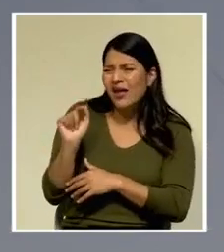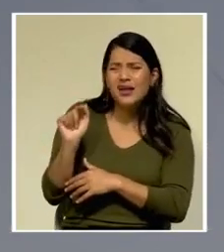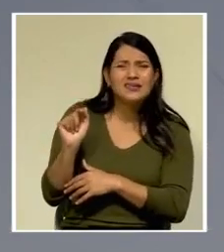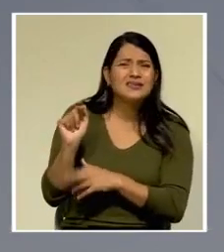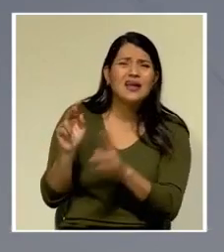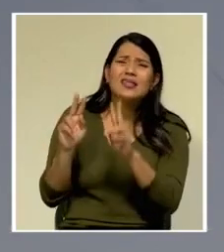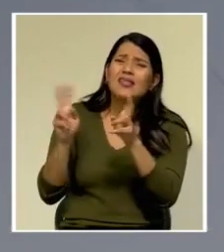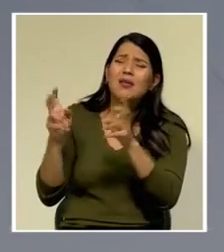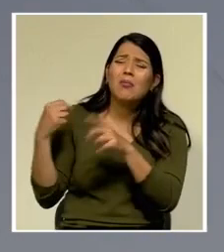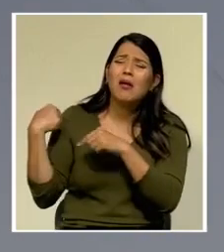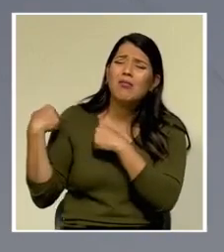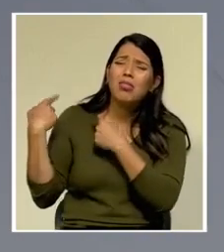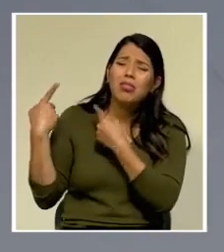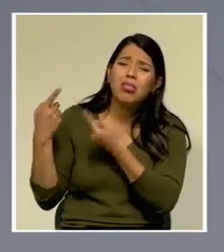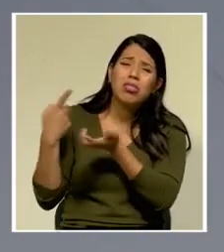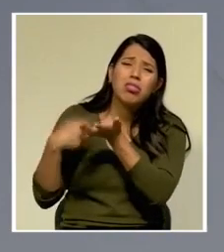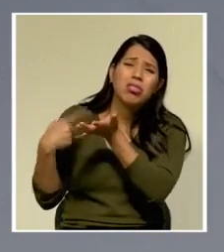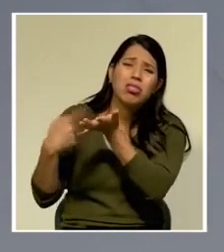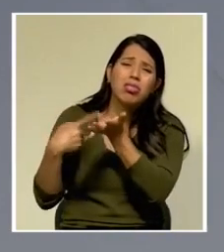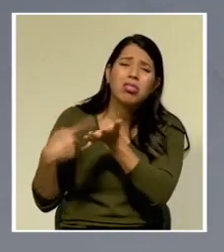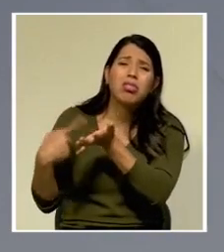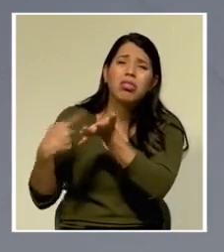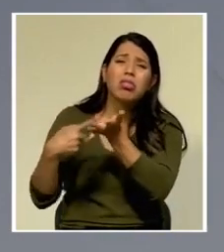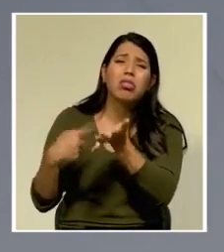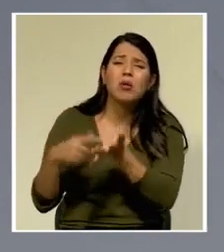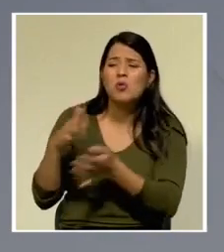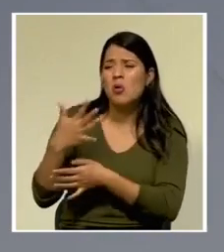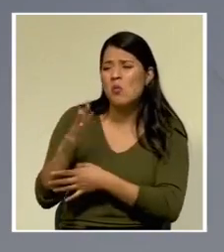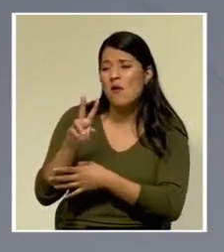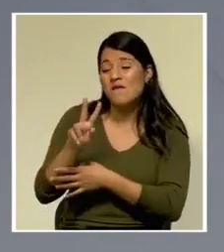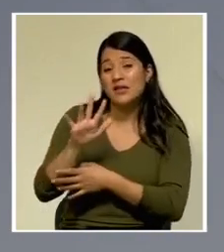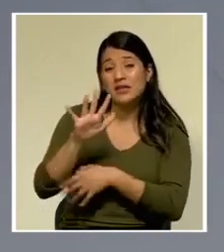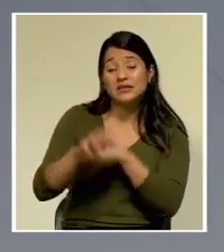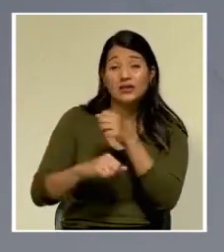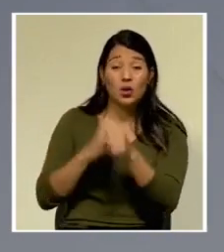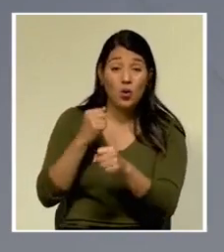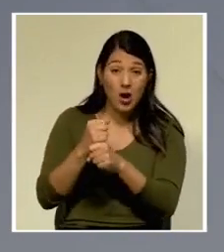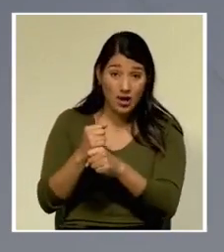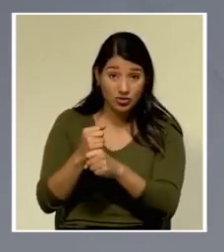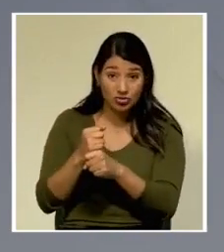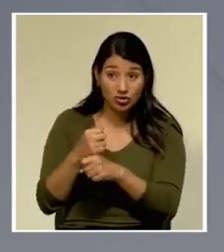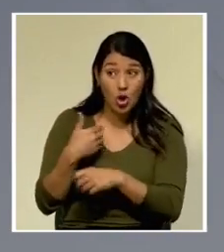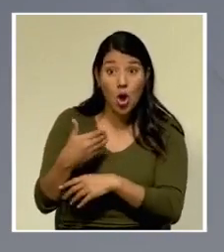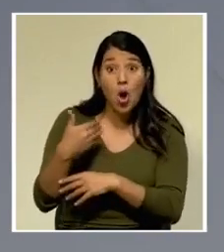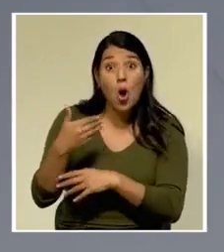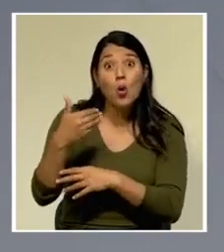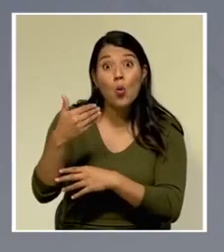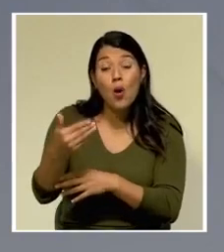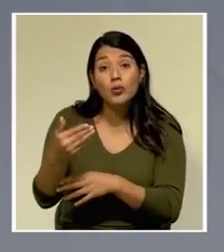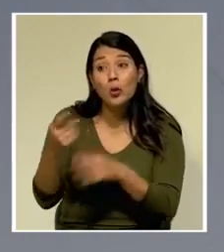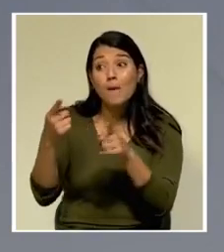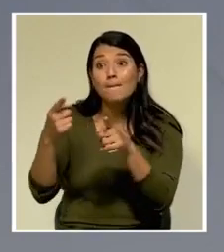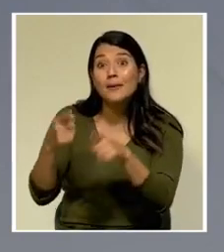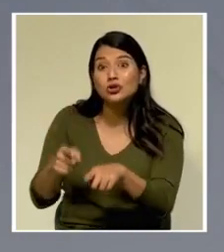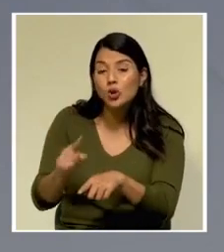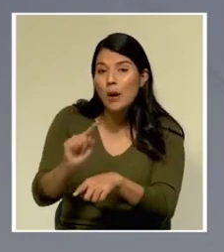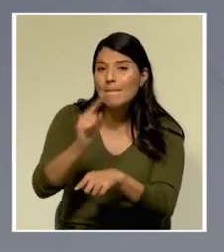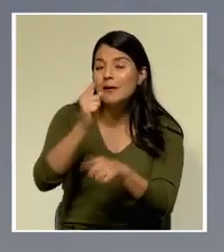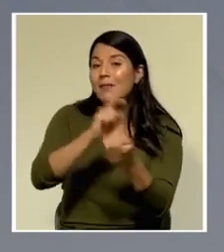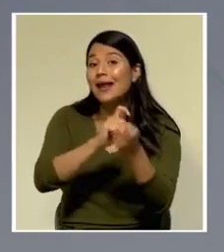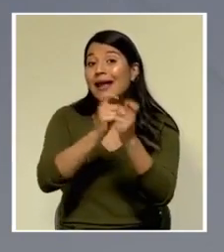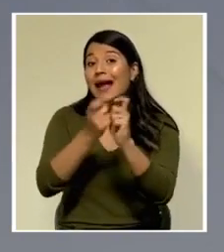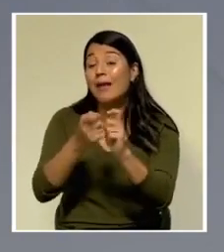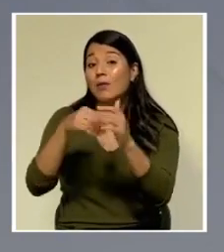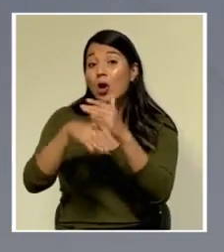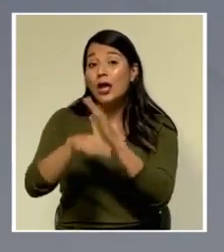discutiendo desde hace al menos 25 años, cuando se dio la principal reforma